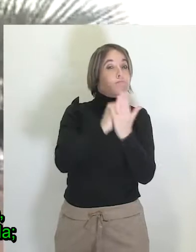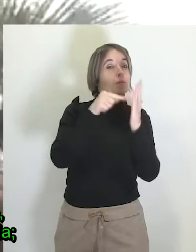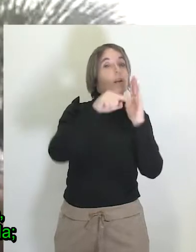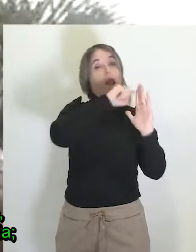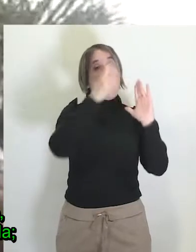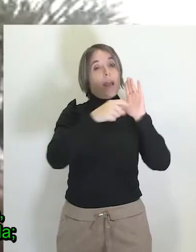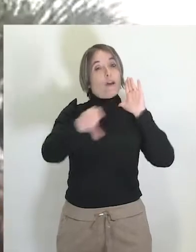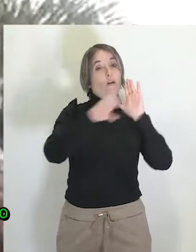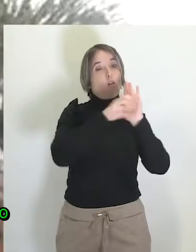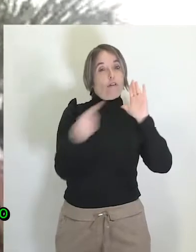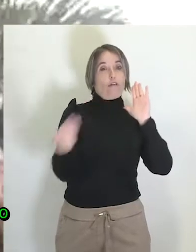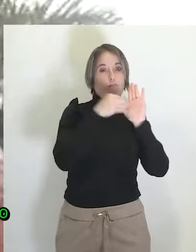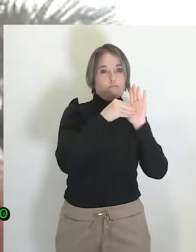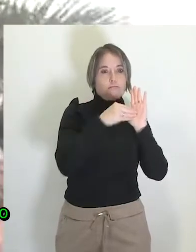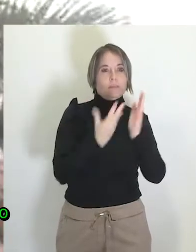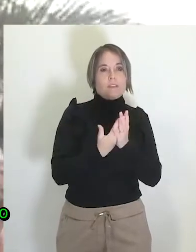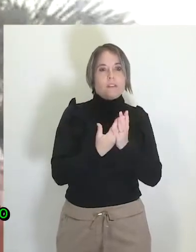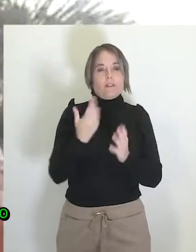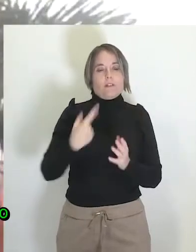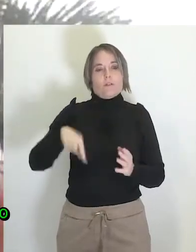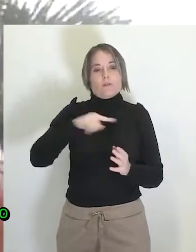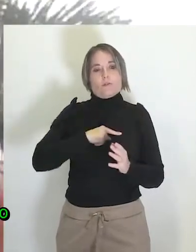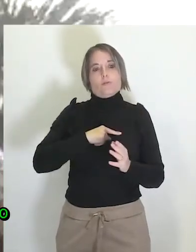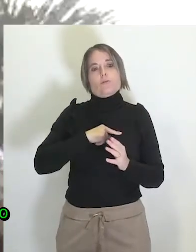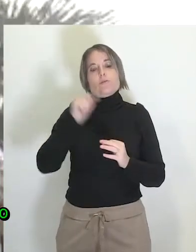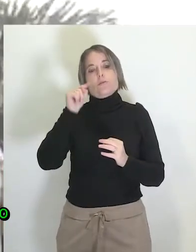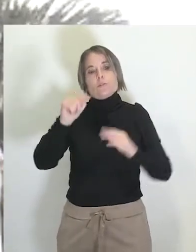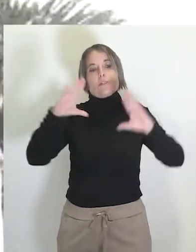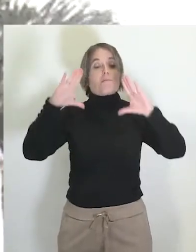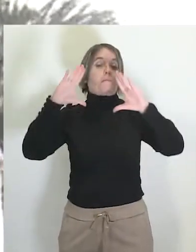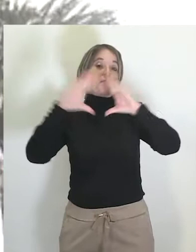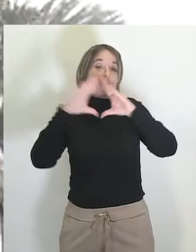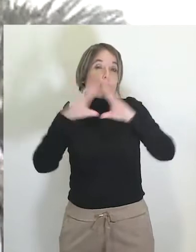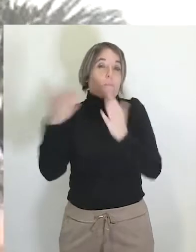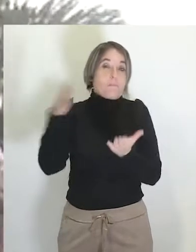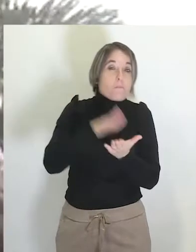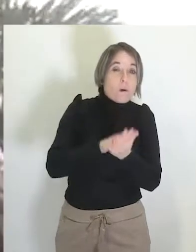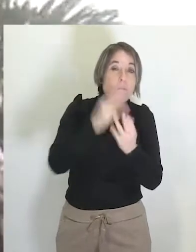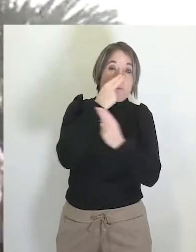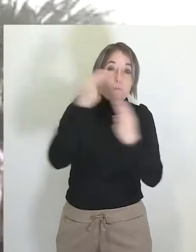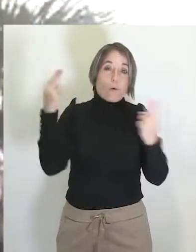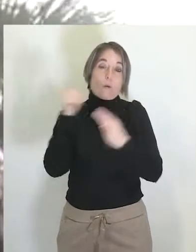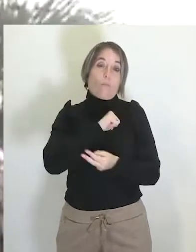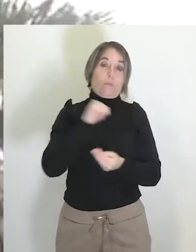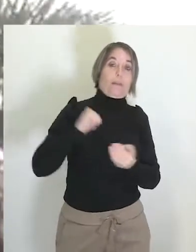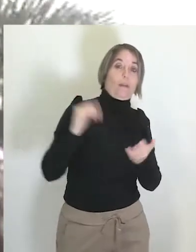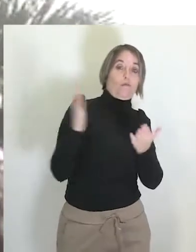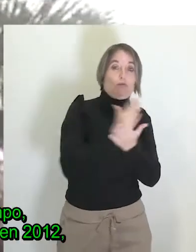estaba tipificada, entonces teníamos tipificado el femicidio en el ámbito público y en el ámbito